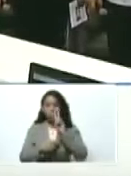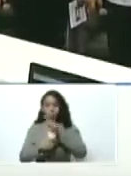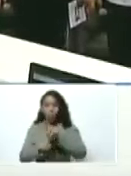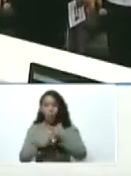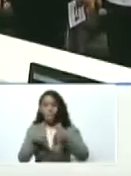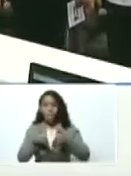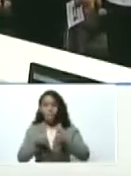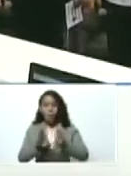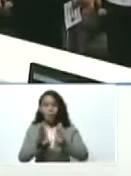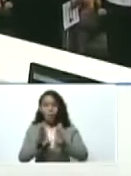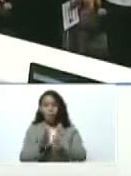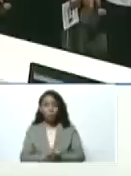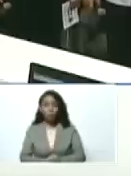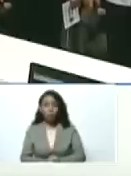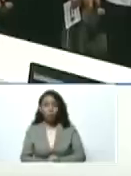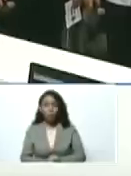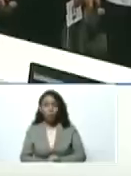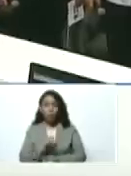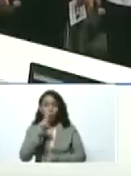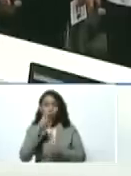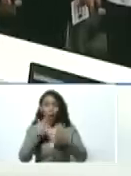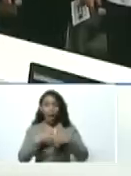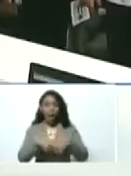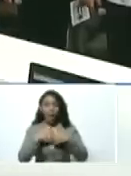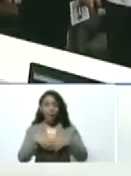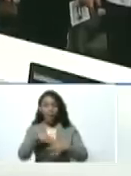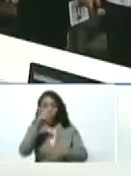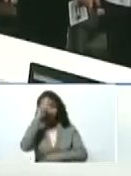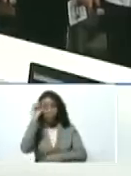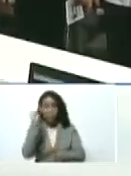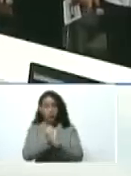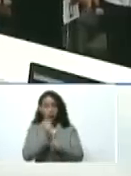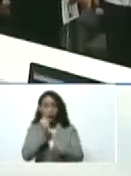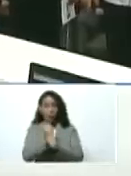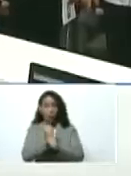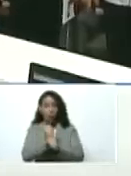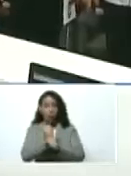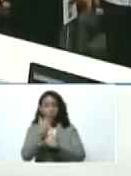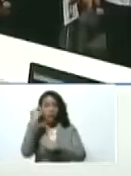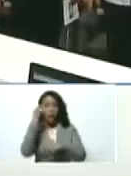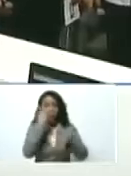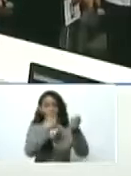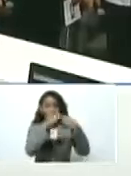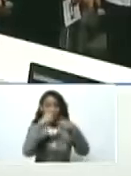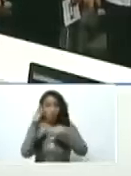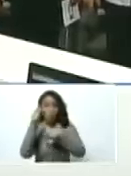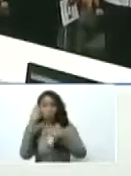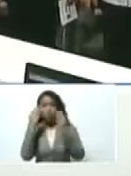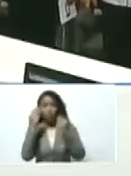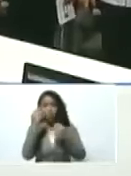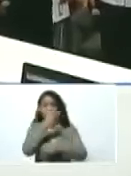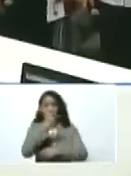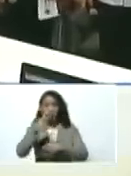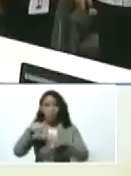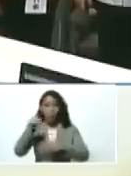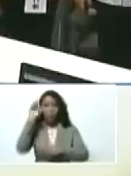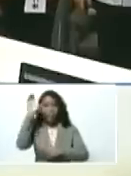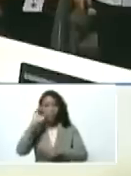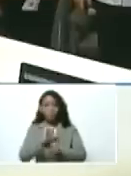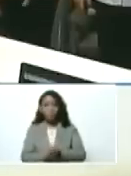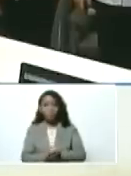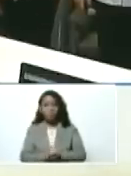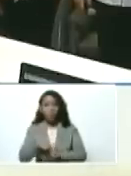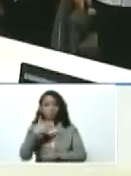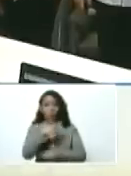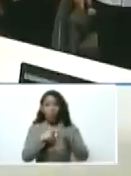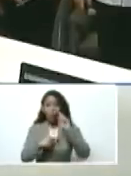nació una empresa, una labor, y le están vendiendo a miles de personas en el país. Y cuando